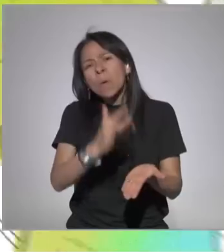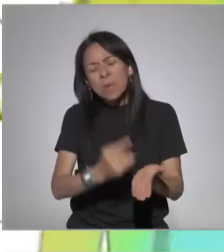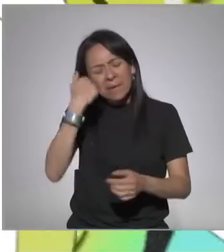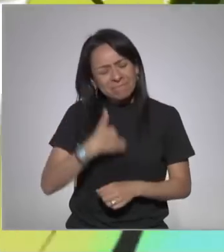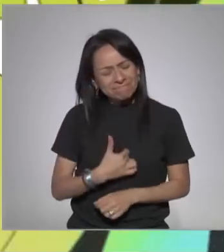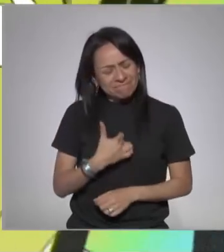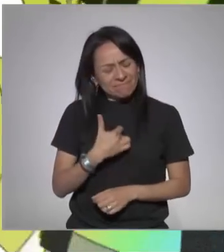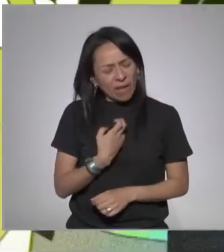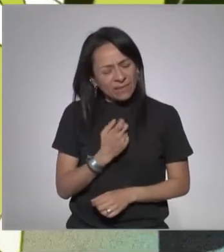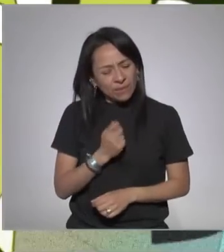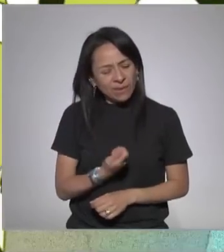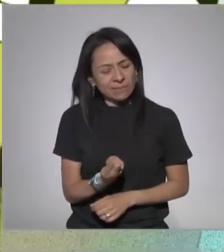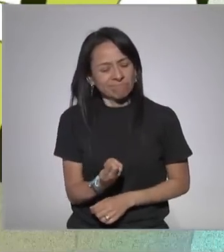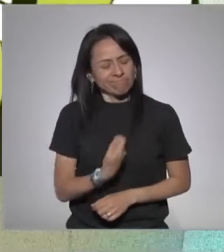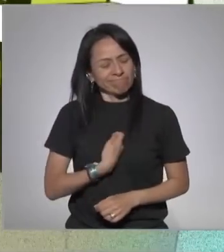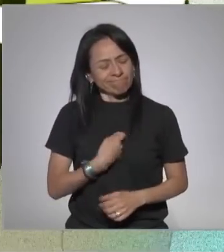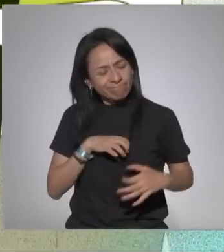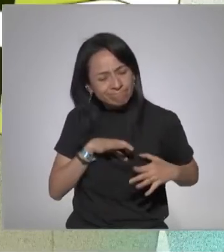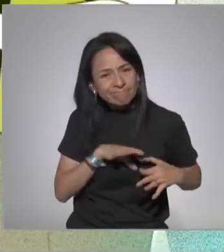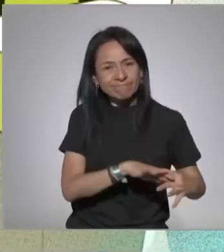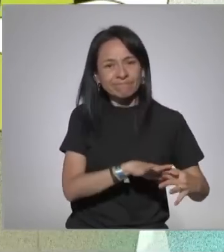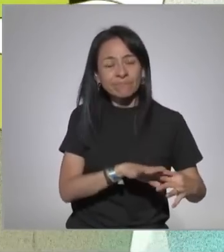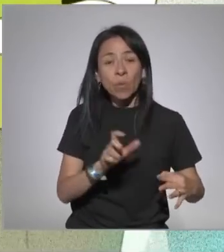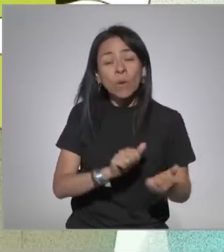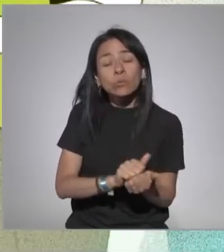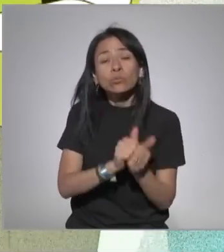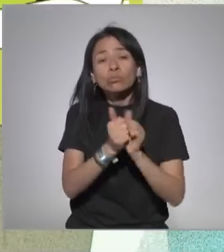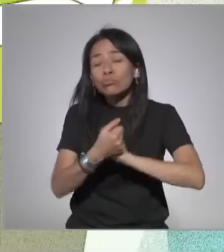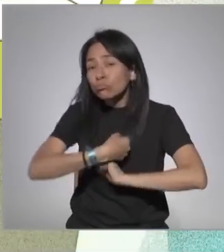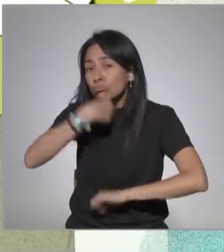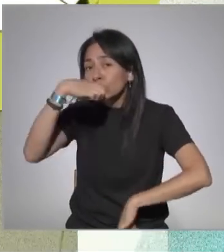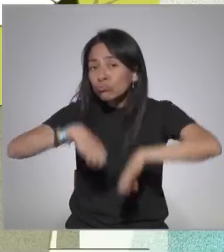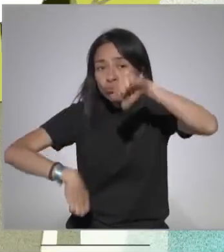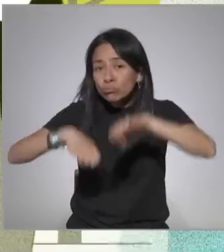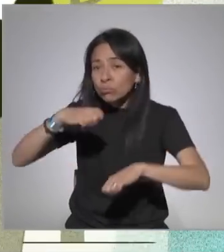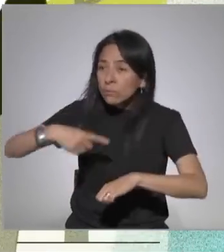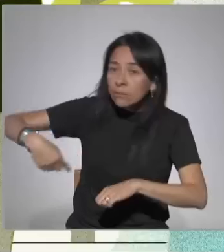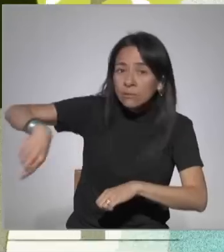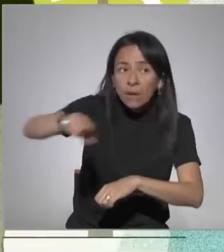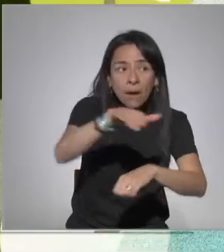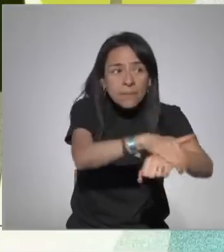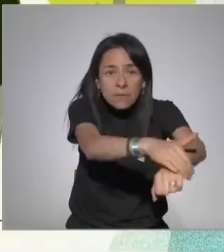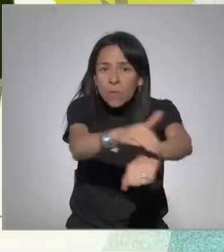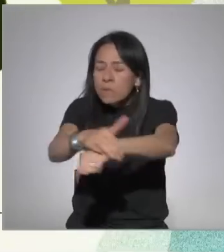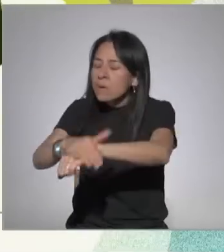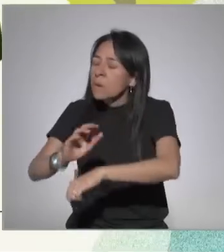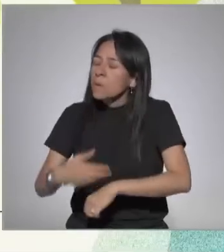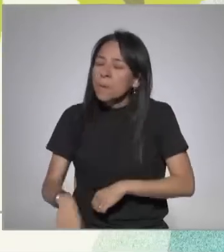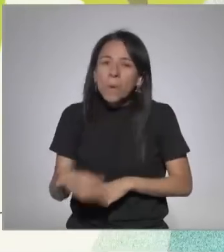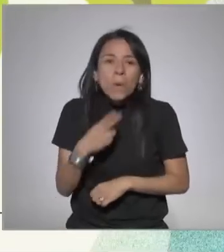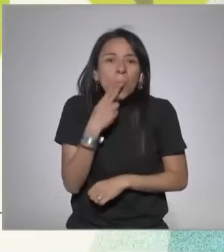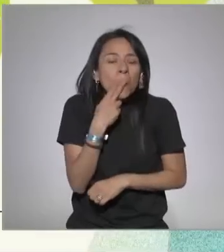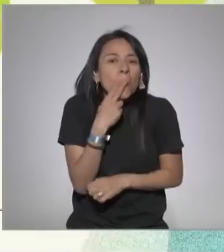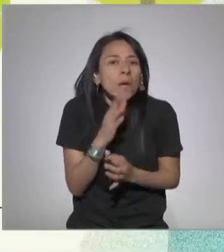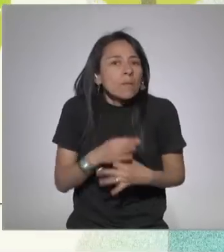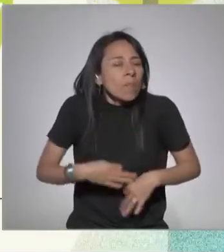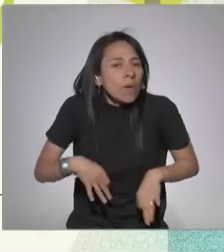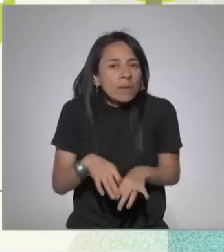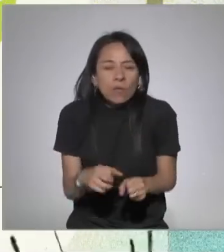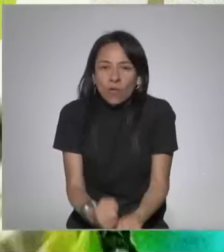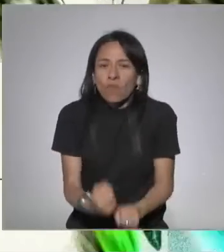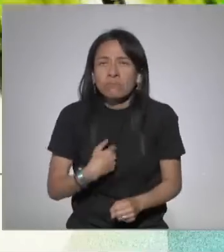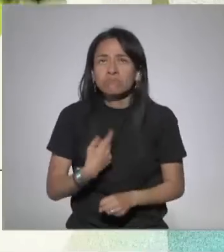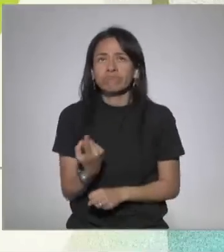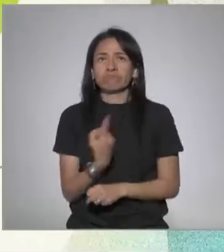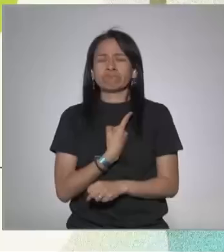de pertenencia. Al envejecer, las amistades se vuelven significativas, reducen la